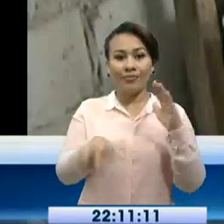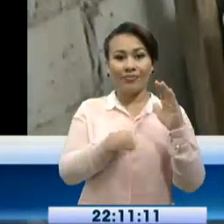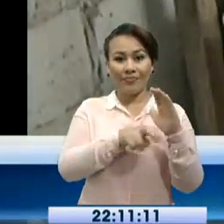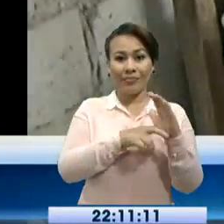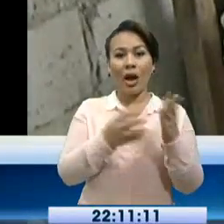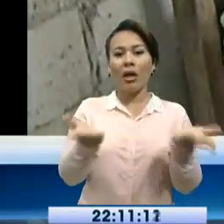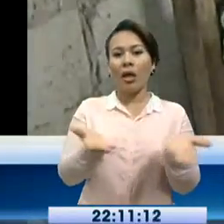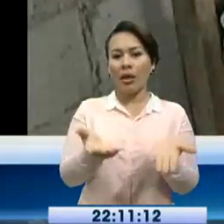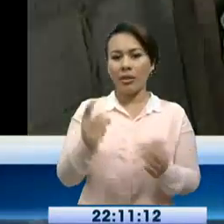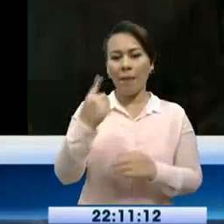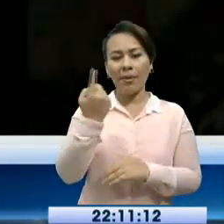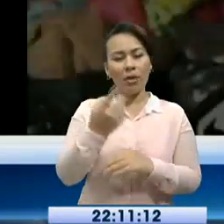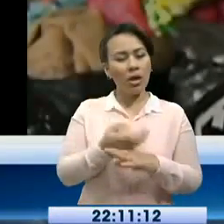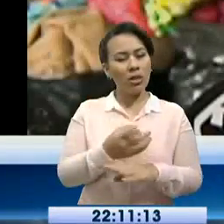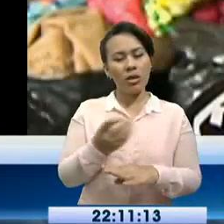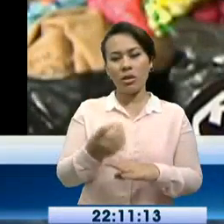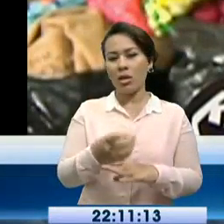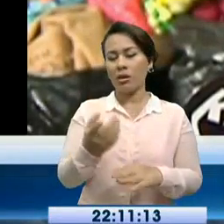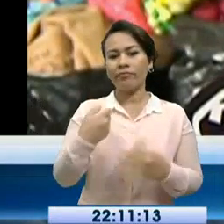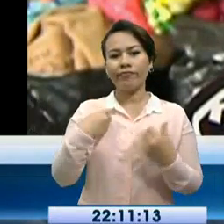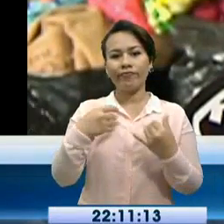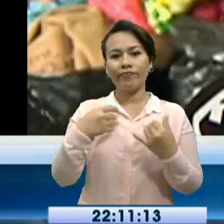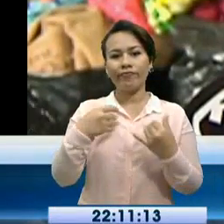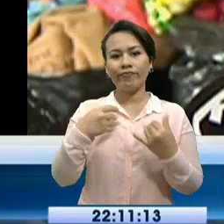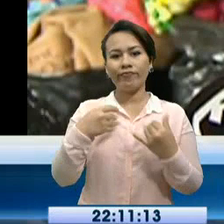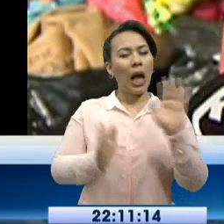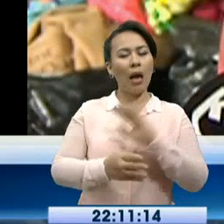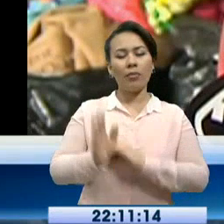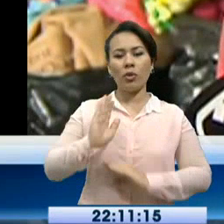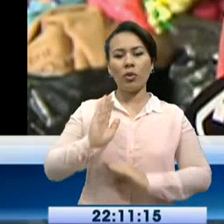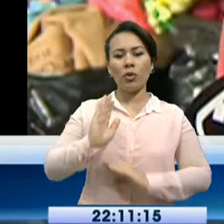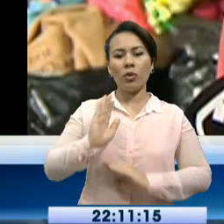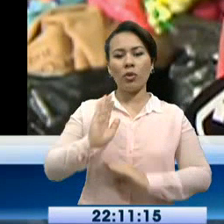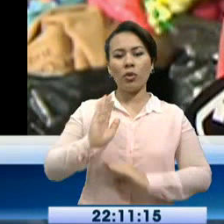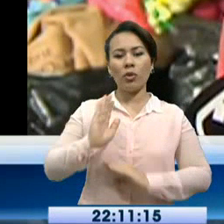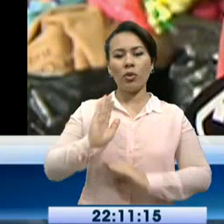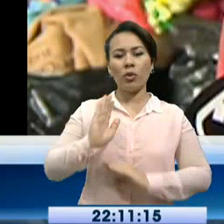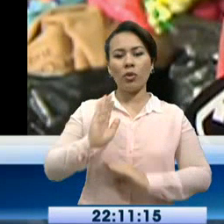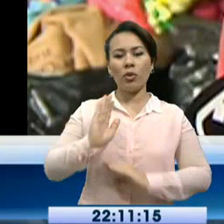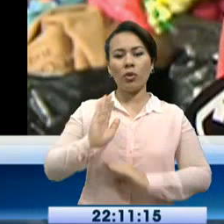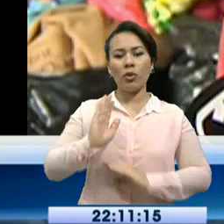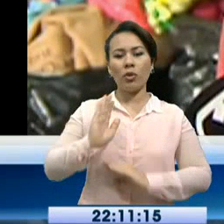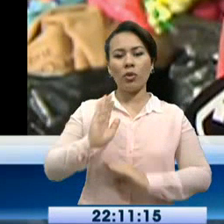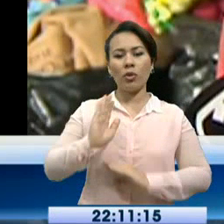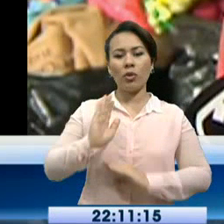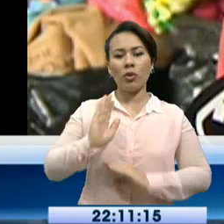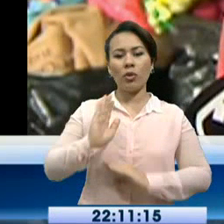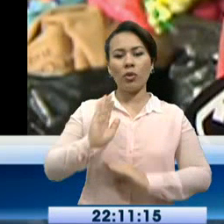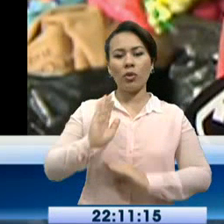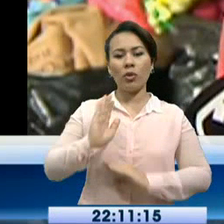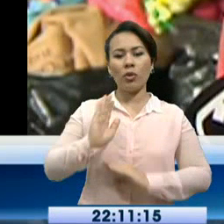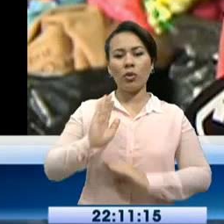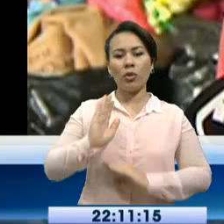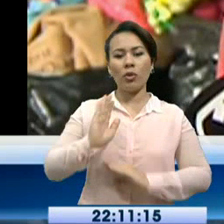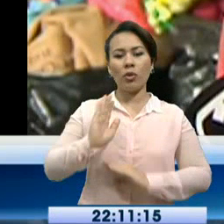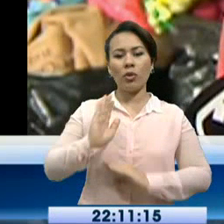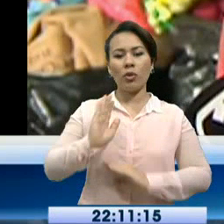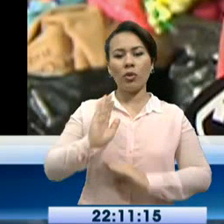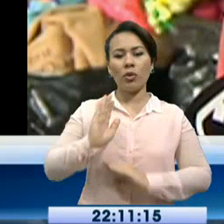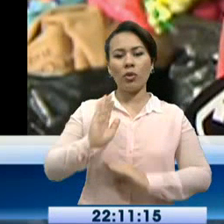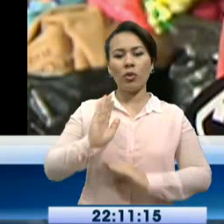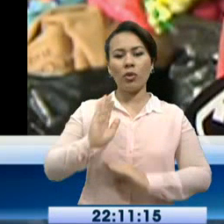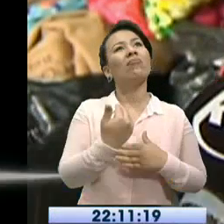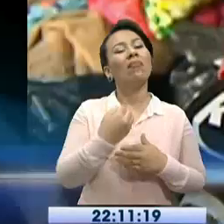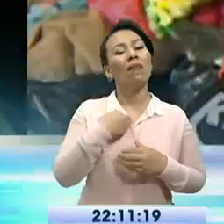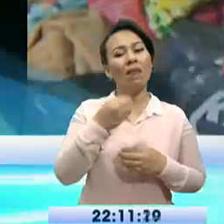durante los primeros días lo sabían nosotros cambio ha sido estrictamente entonces que tuvimos te pidan y no poderle